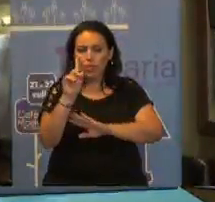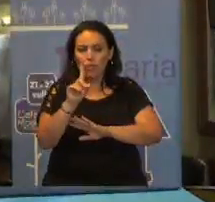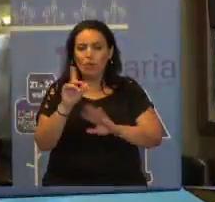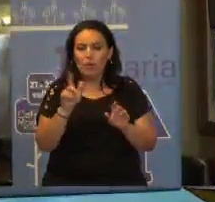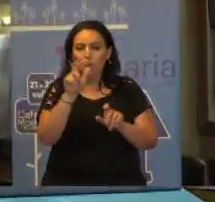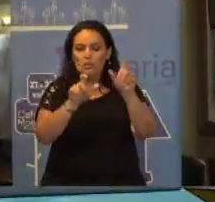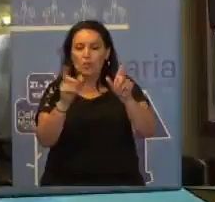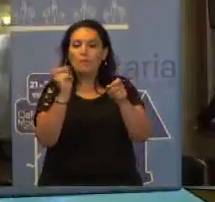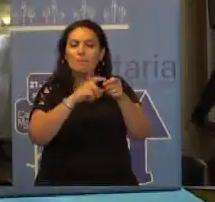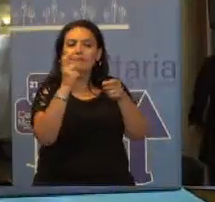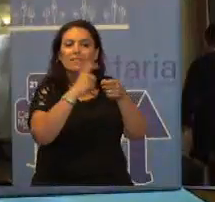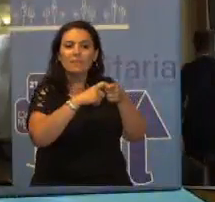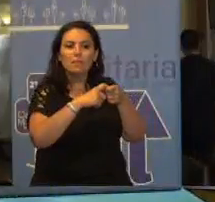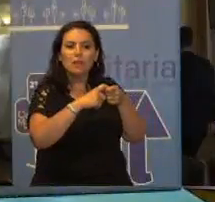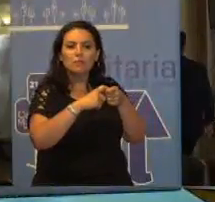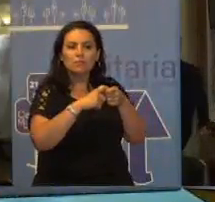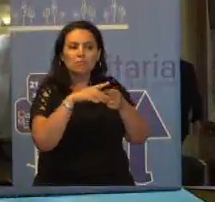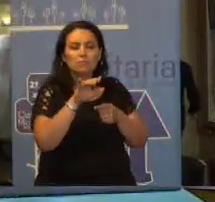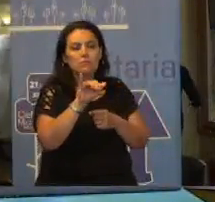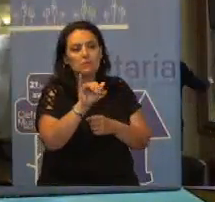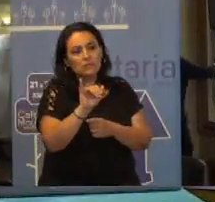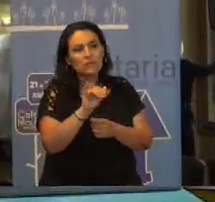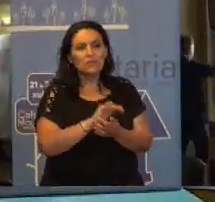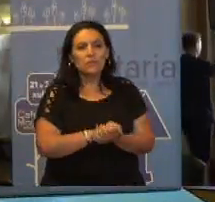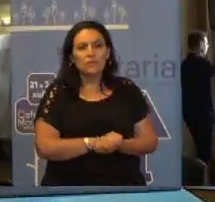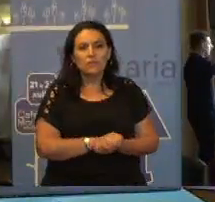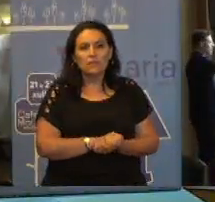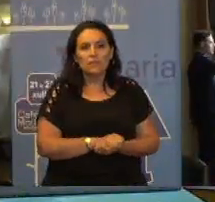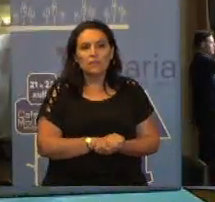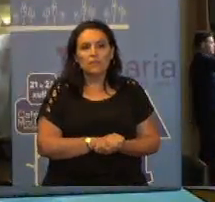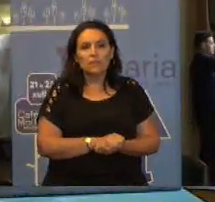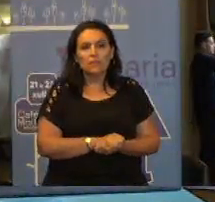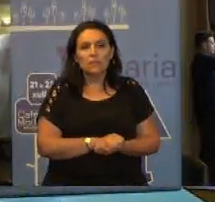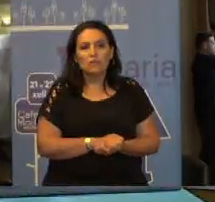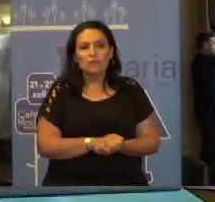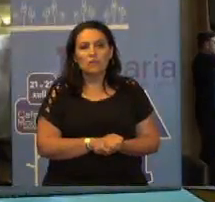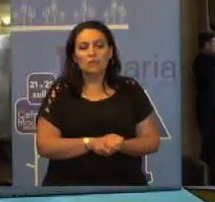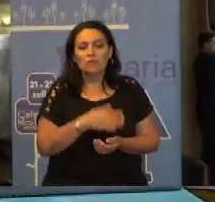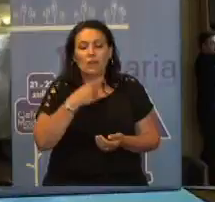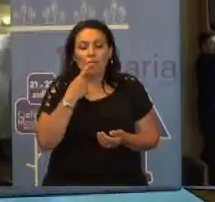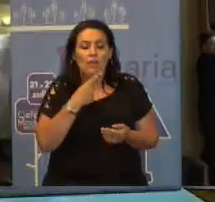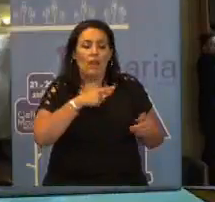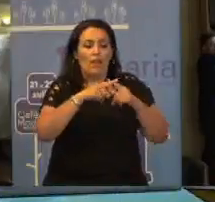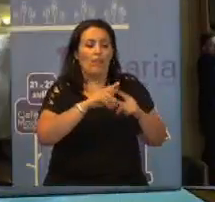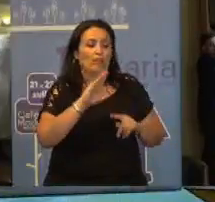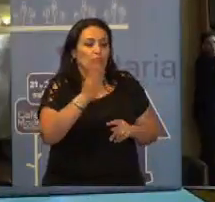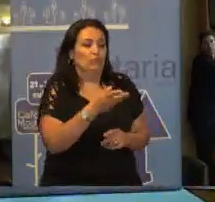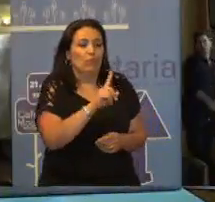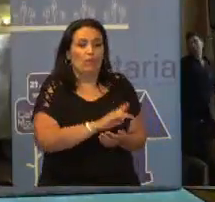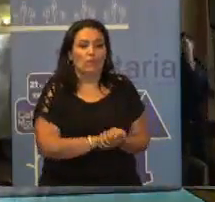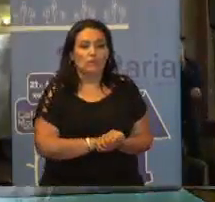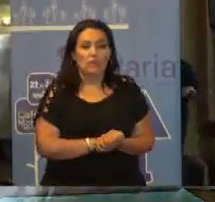espazo, pero que non quere tumbar a dirección de Marea, así de simple,